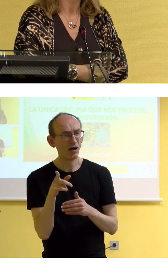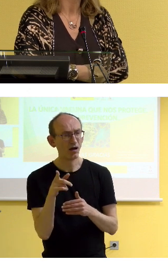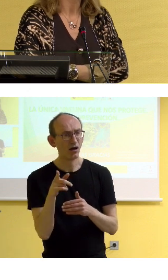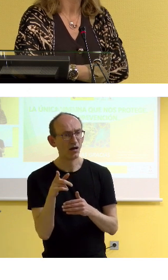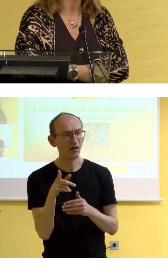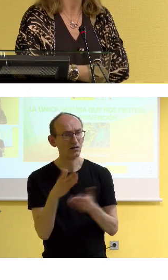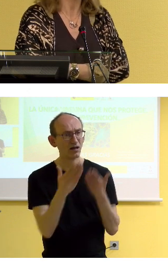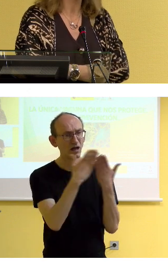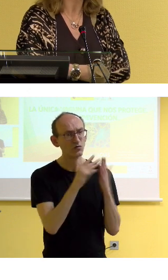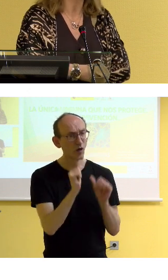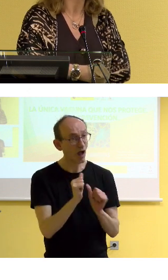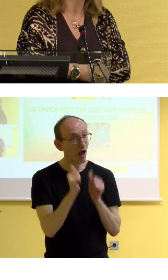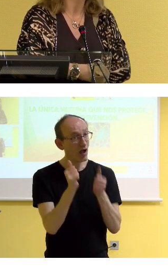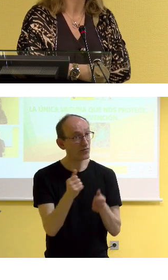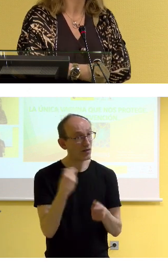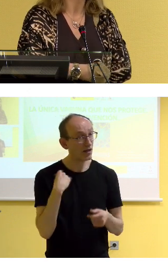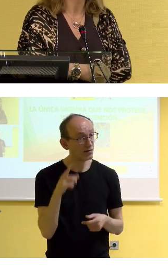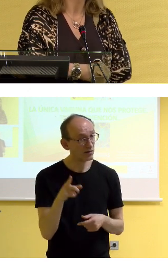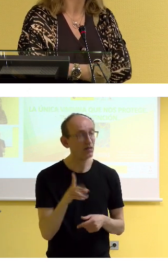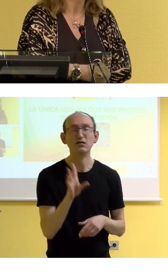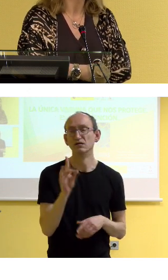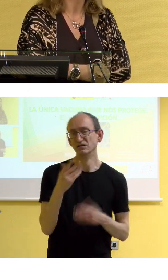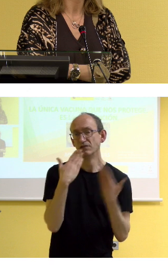del estudio. Del estudio. Claro,